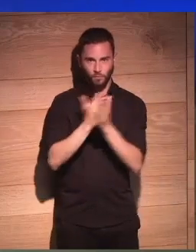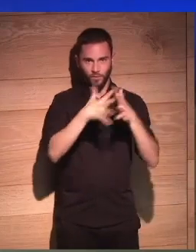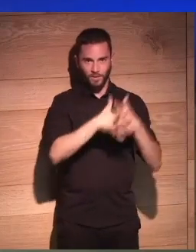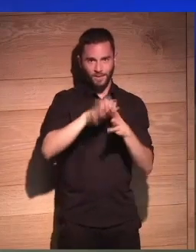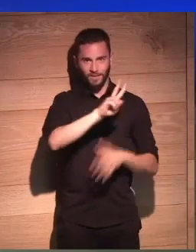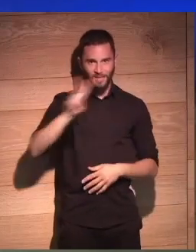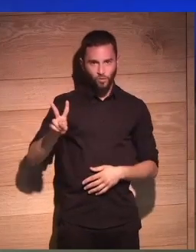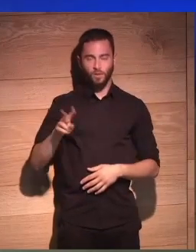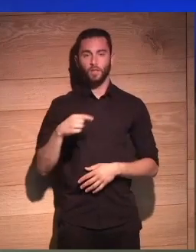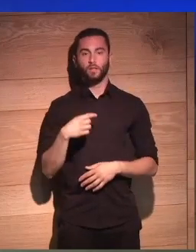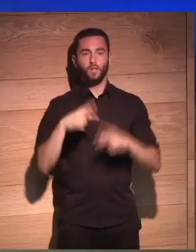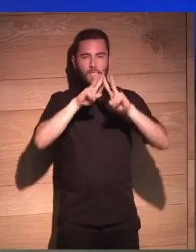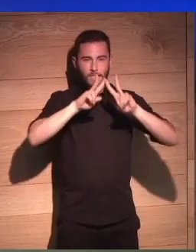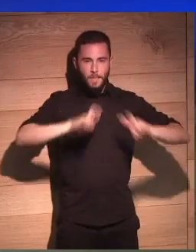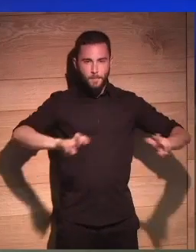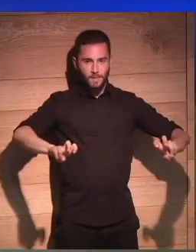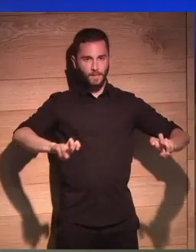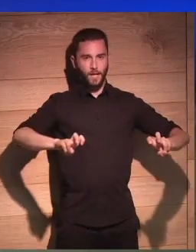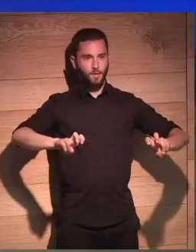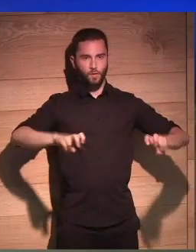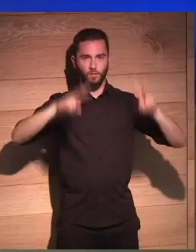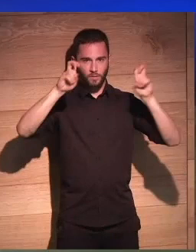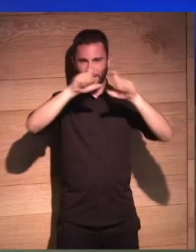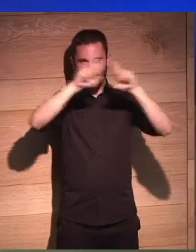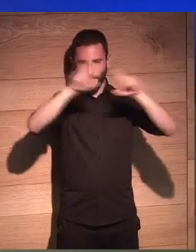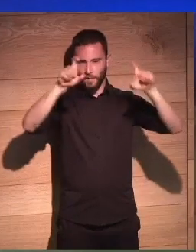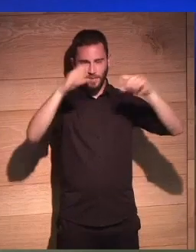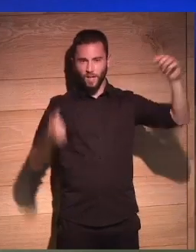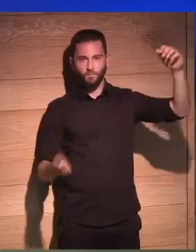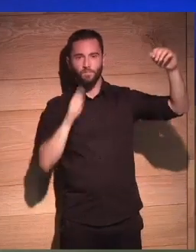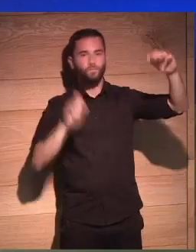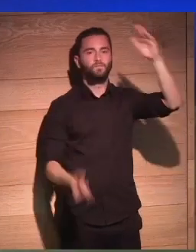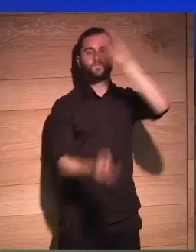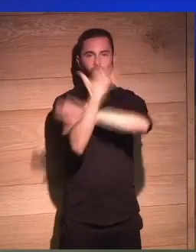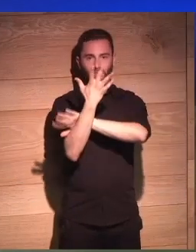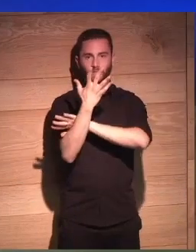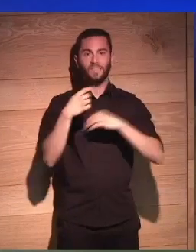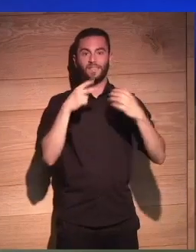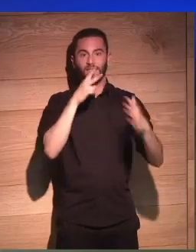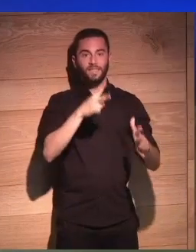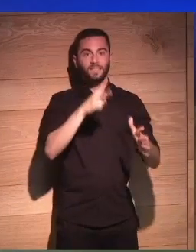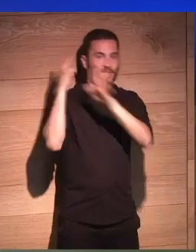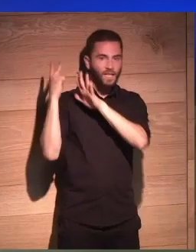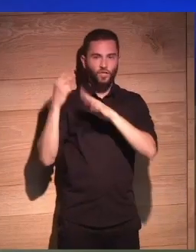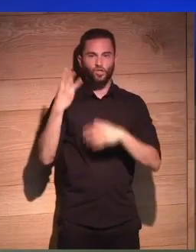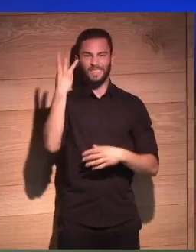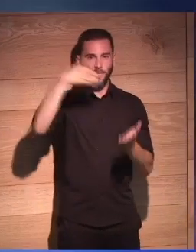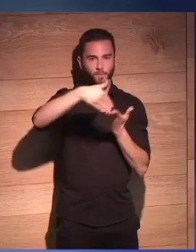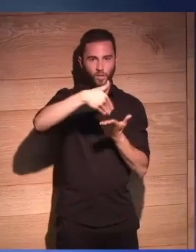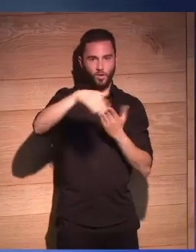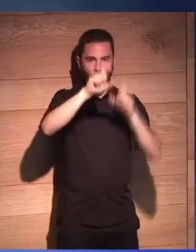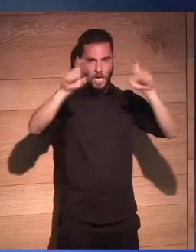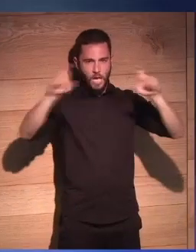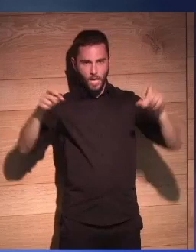Unidos investigando todas las empresas fundadas durante 7 años, casi 3 millones de empresas, y